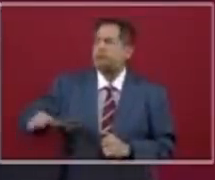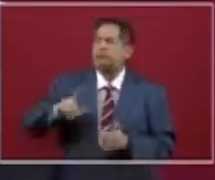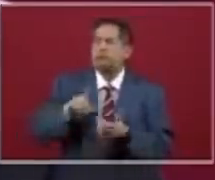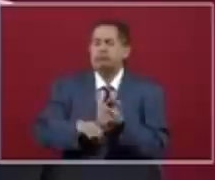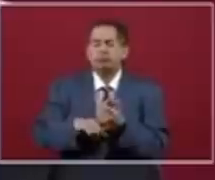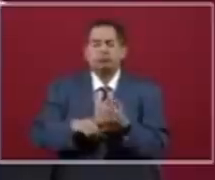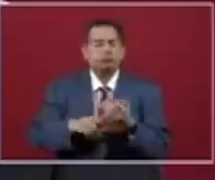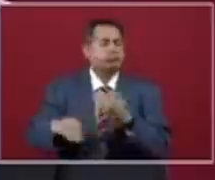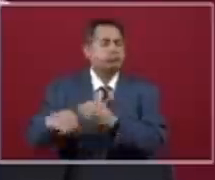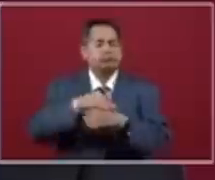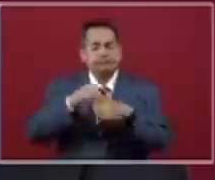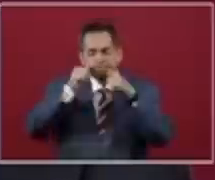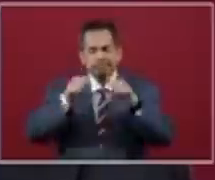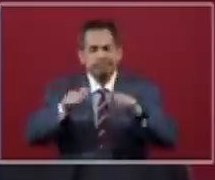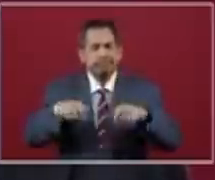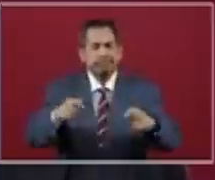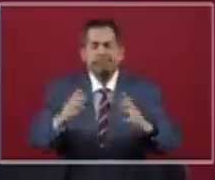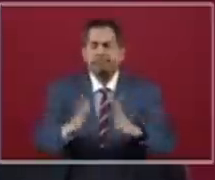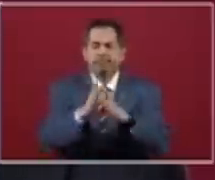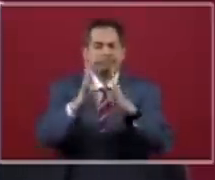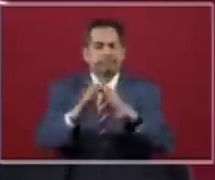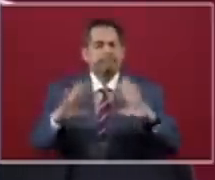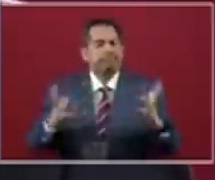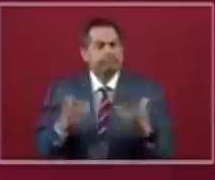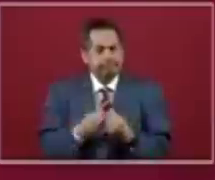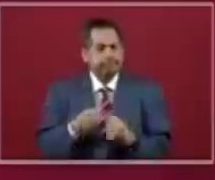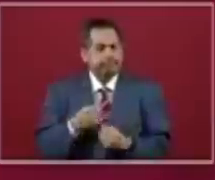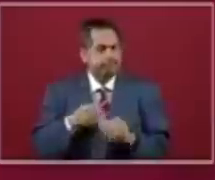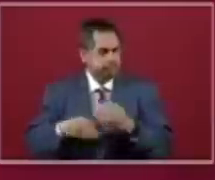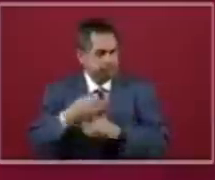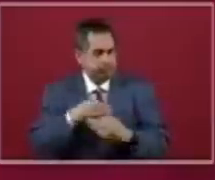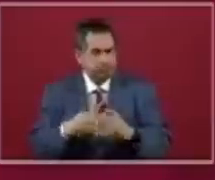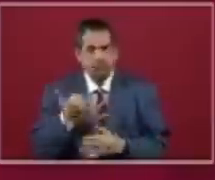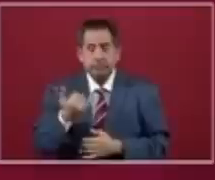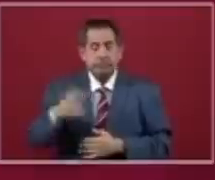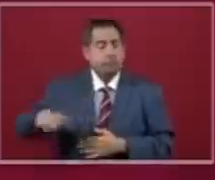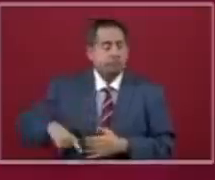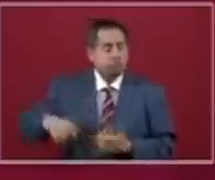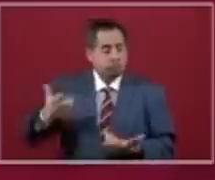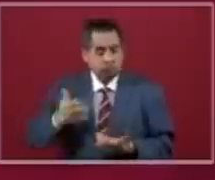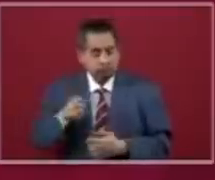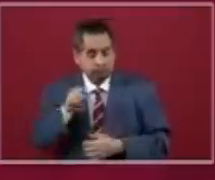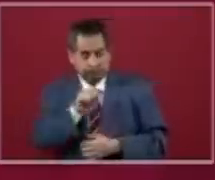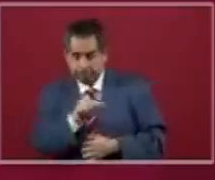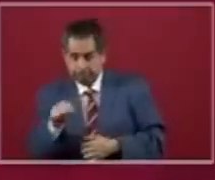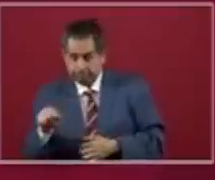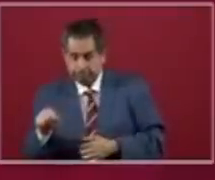de todos y que actúe